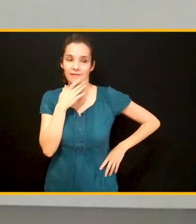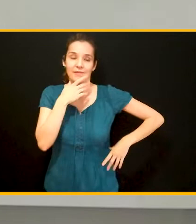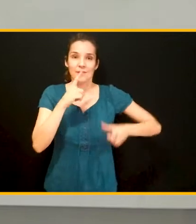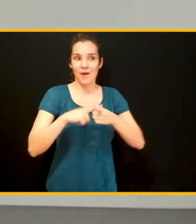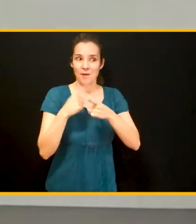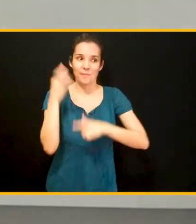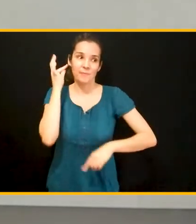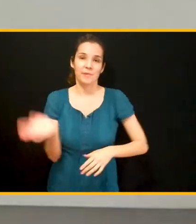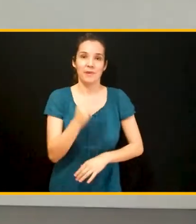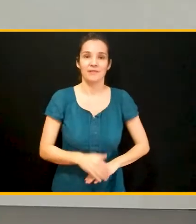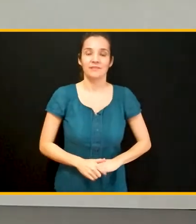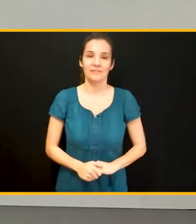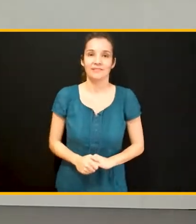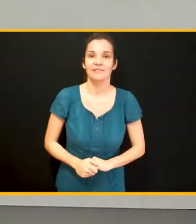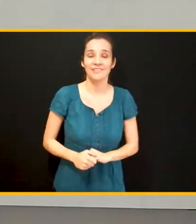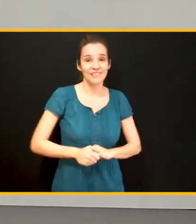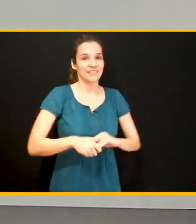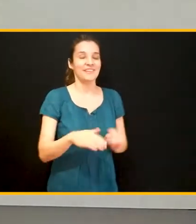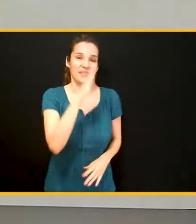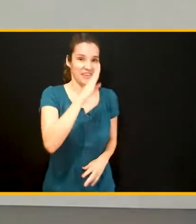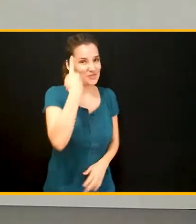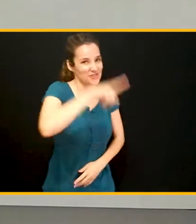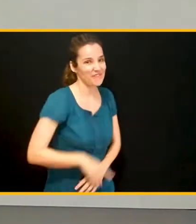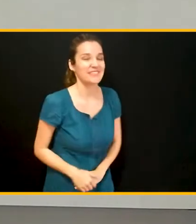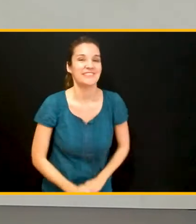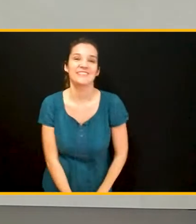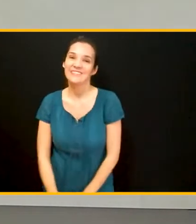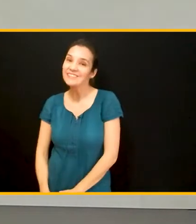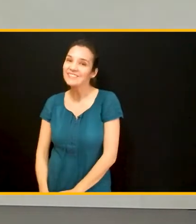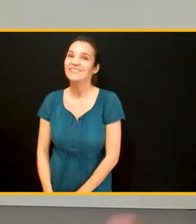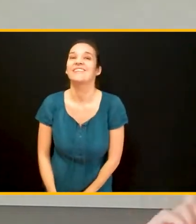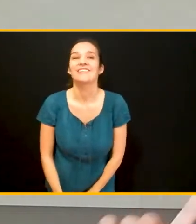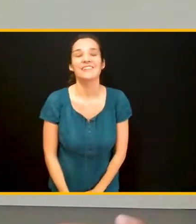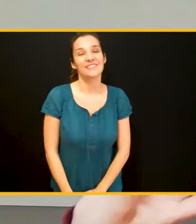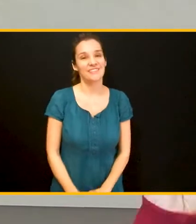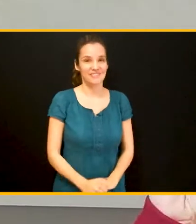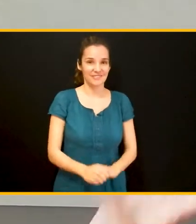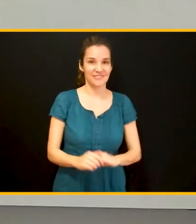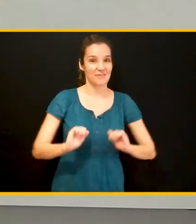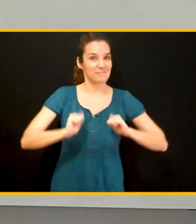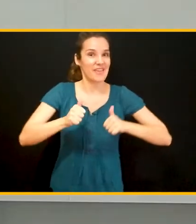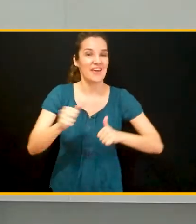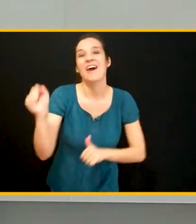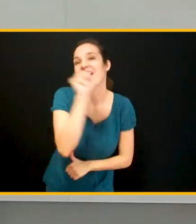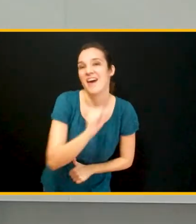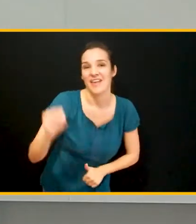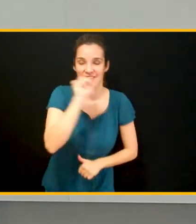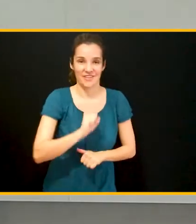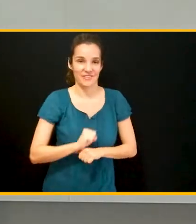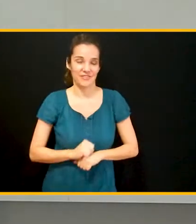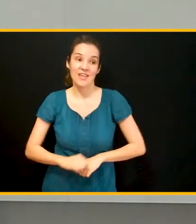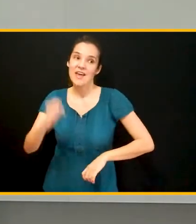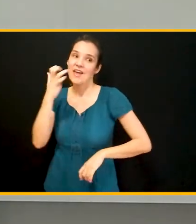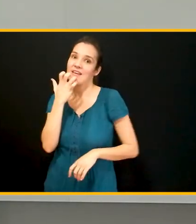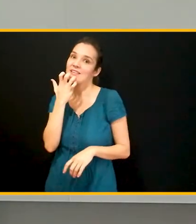prima. Es que es el directo, ¿sabes? Dentro, canción. When